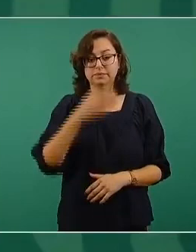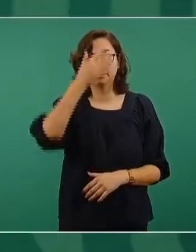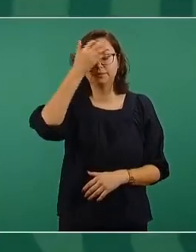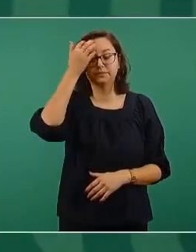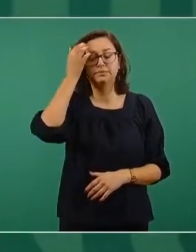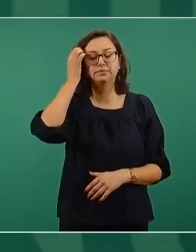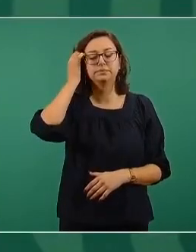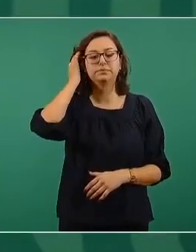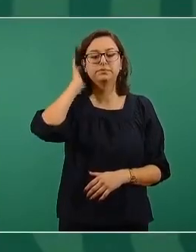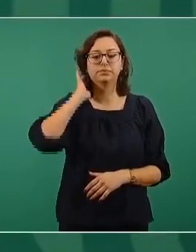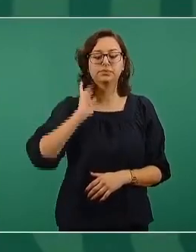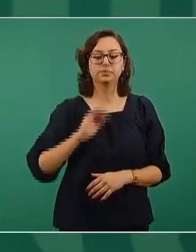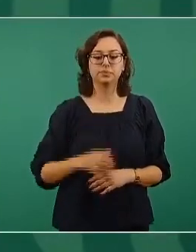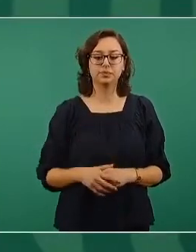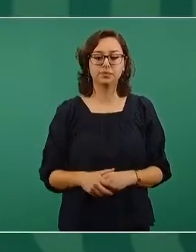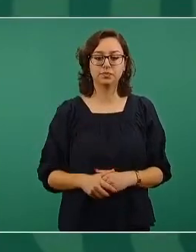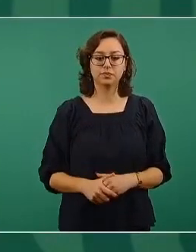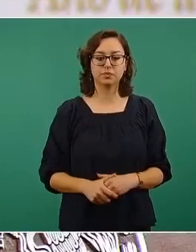una